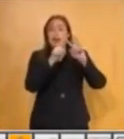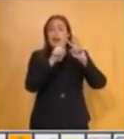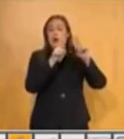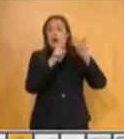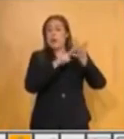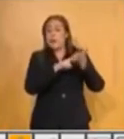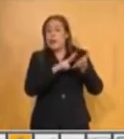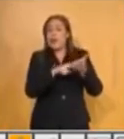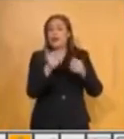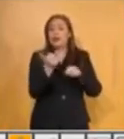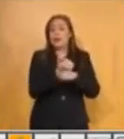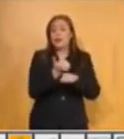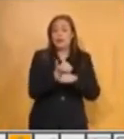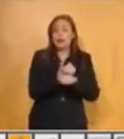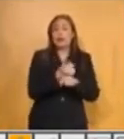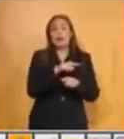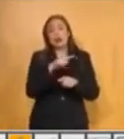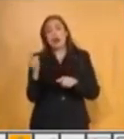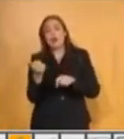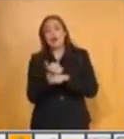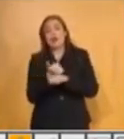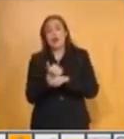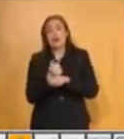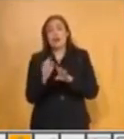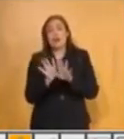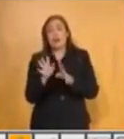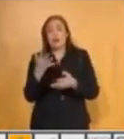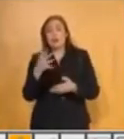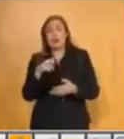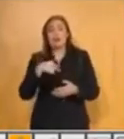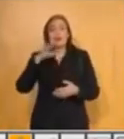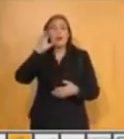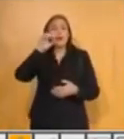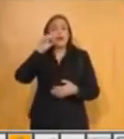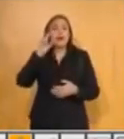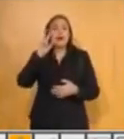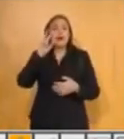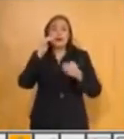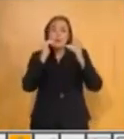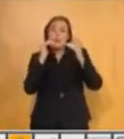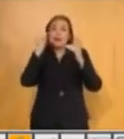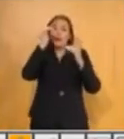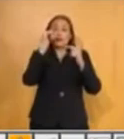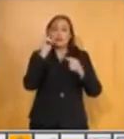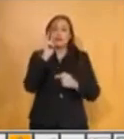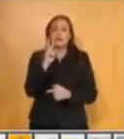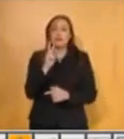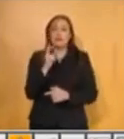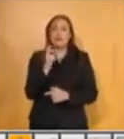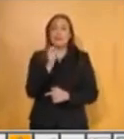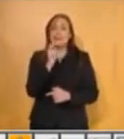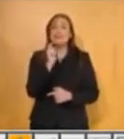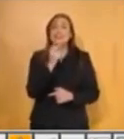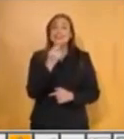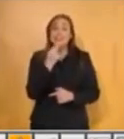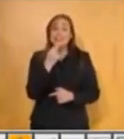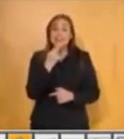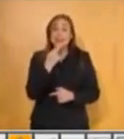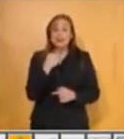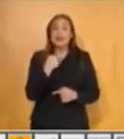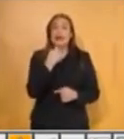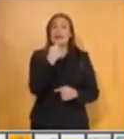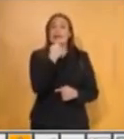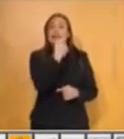verde, el amarillo y el otro amarillo más fuerte, un poco naranja, que aparecen en la parte superior. Estos sirven para diálogos. ¿Cómo los